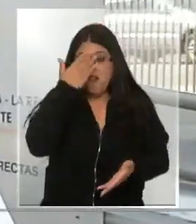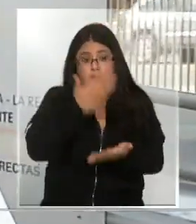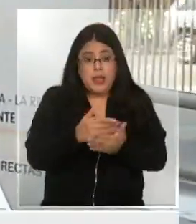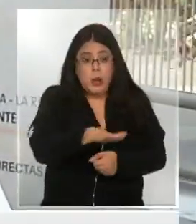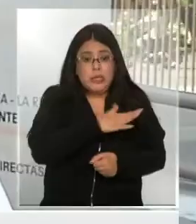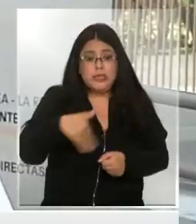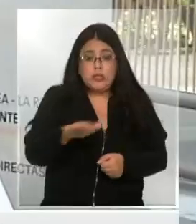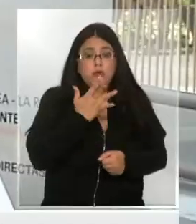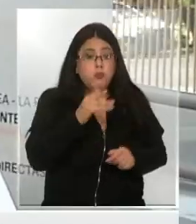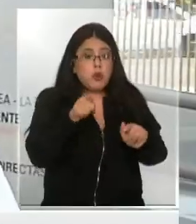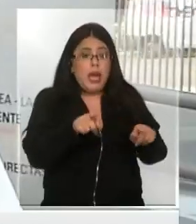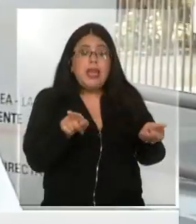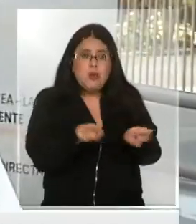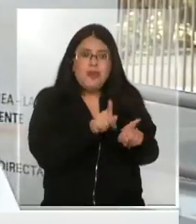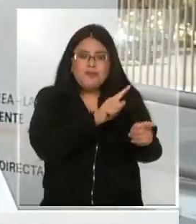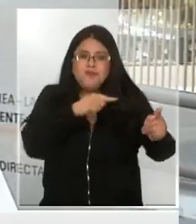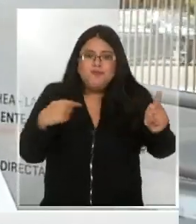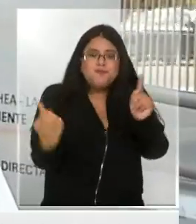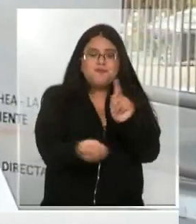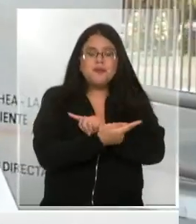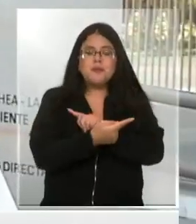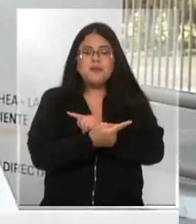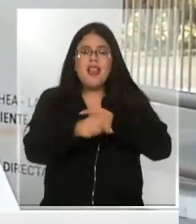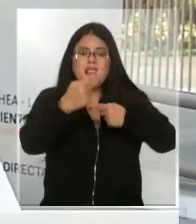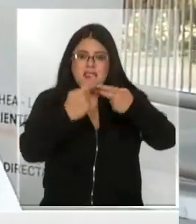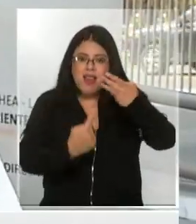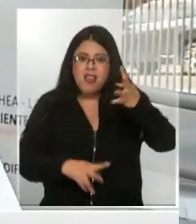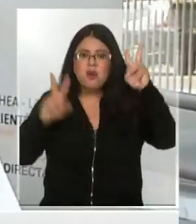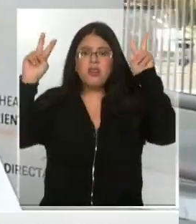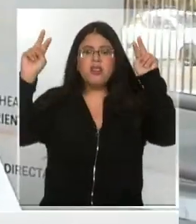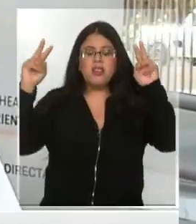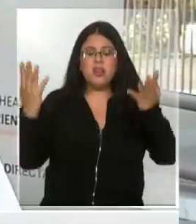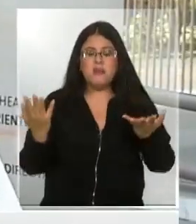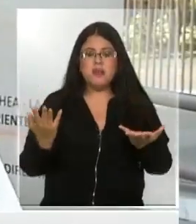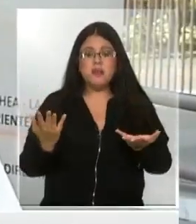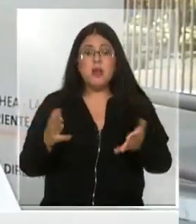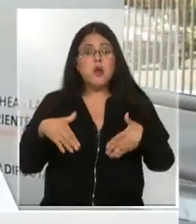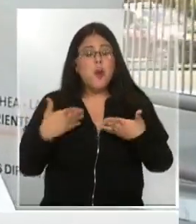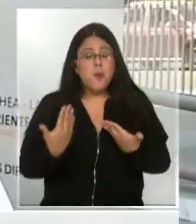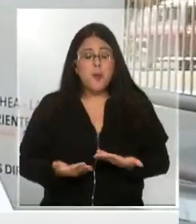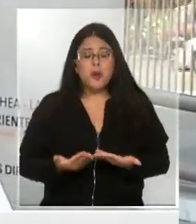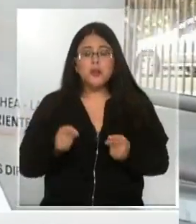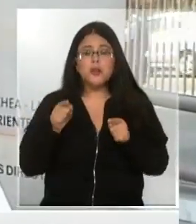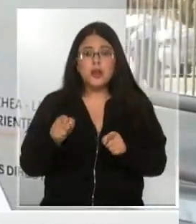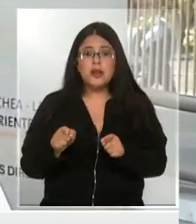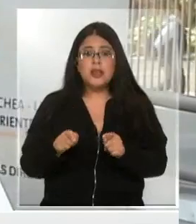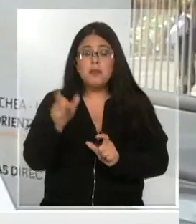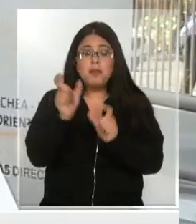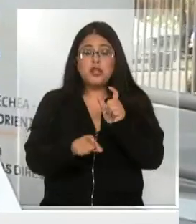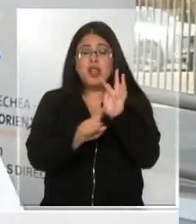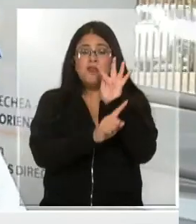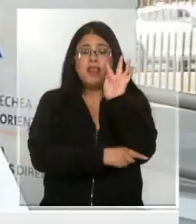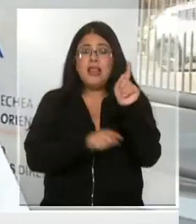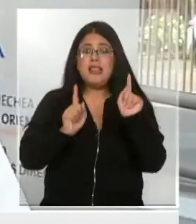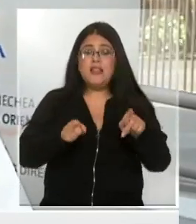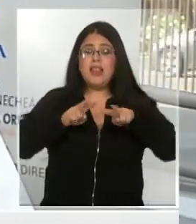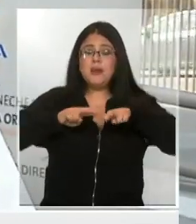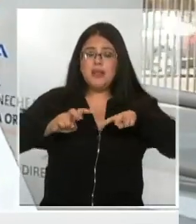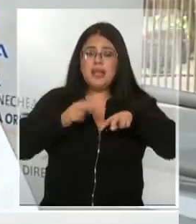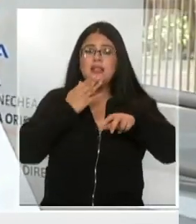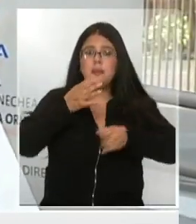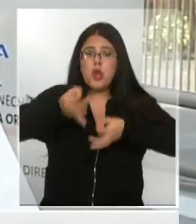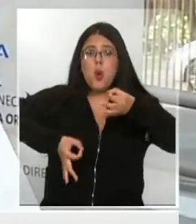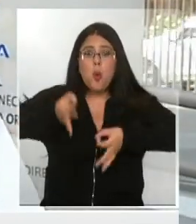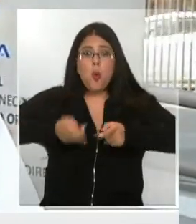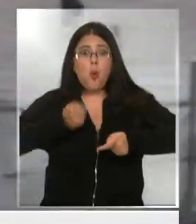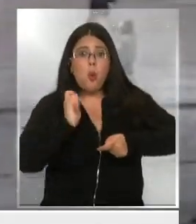las circunstancias van a variar en cada uno de los casos en forma particular. Y es por eso que los fiscales tienen que investigarlo y los jueces